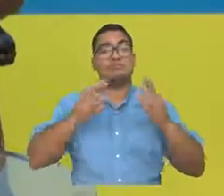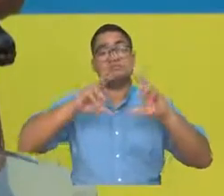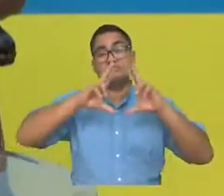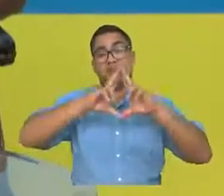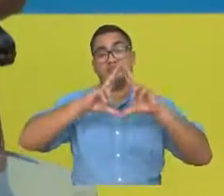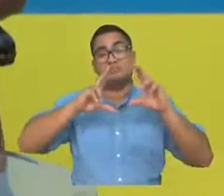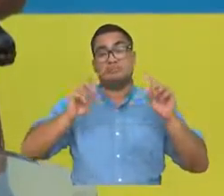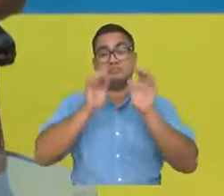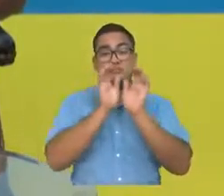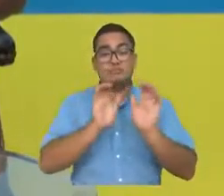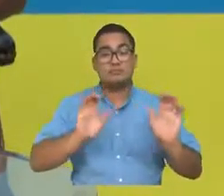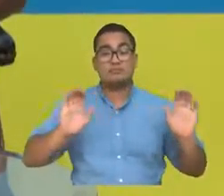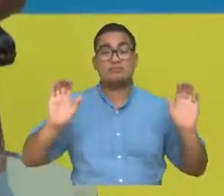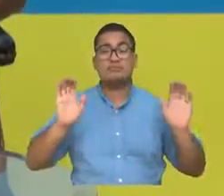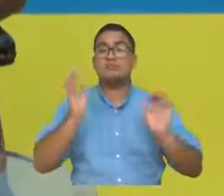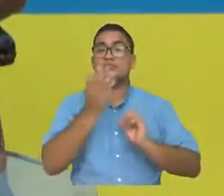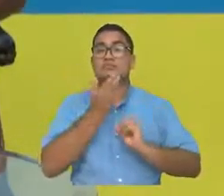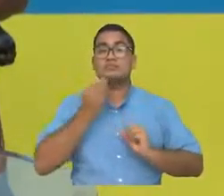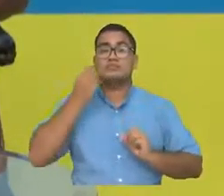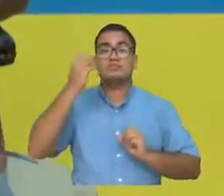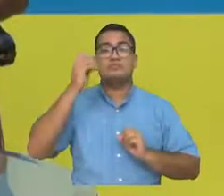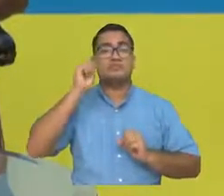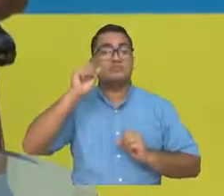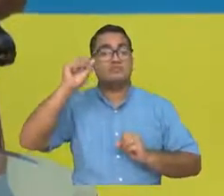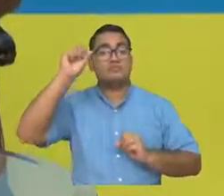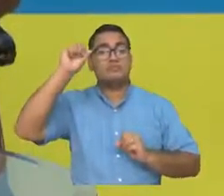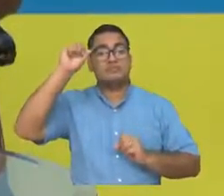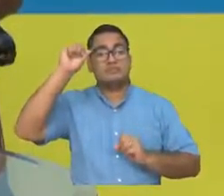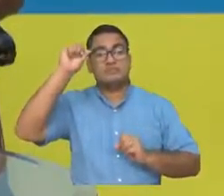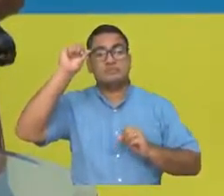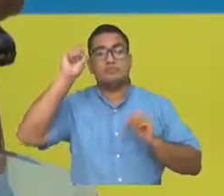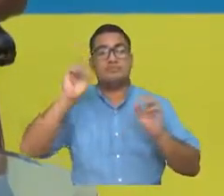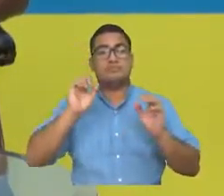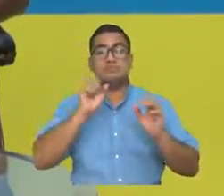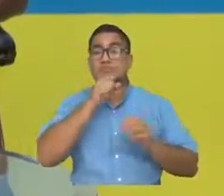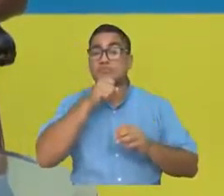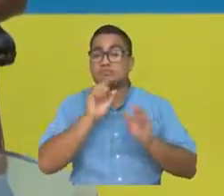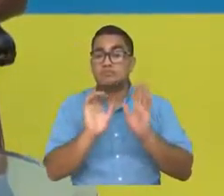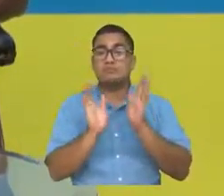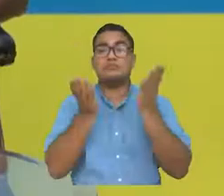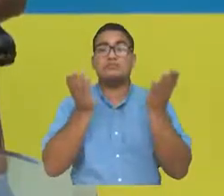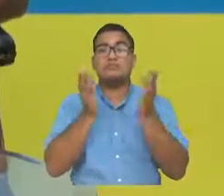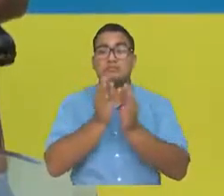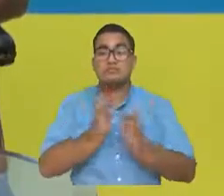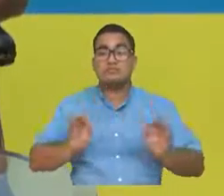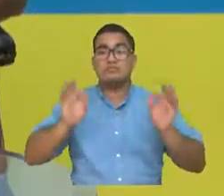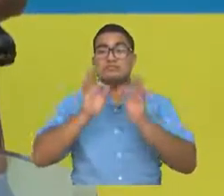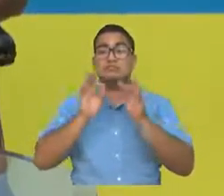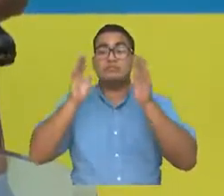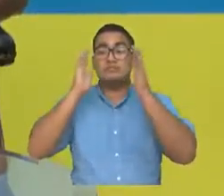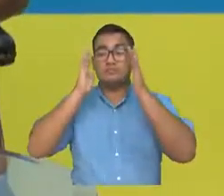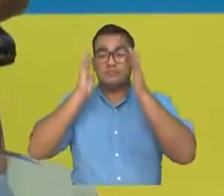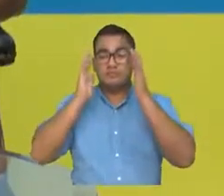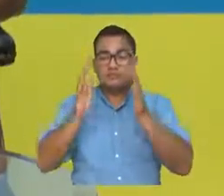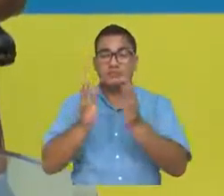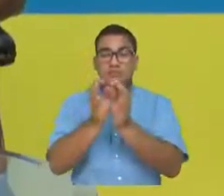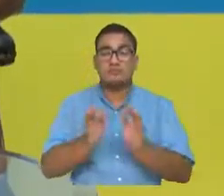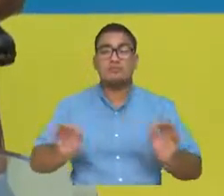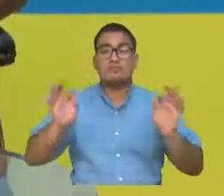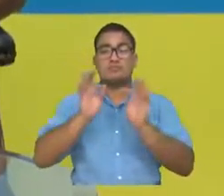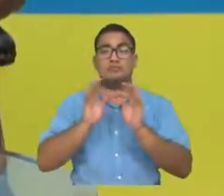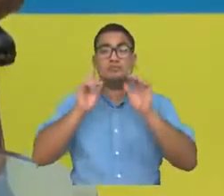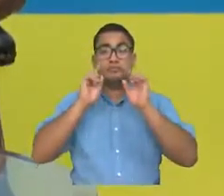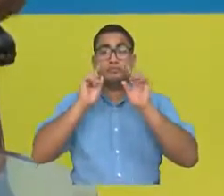mucho énfasis en la prevención. Nosotros hablamos de lunes a viernes de los temas principales de salud que afectan, o